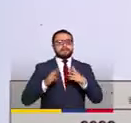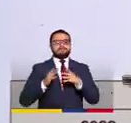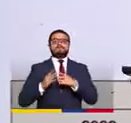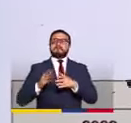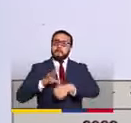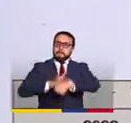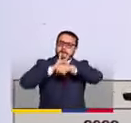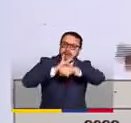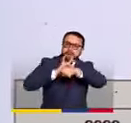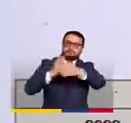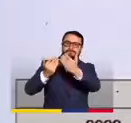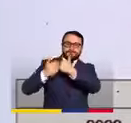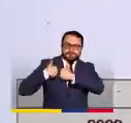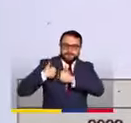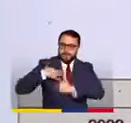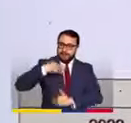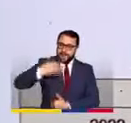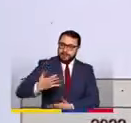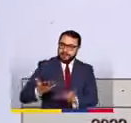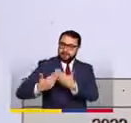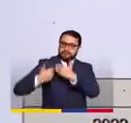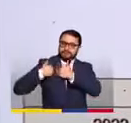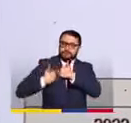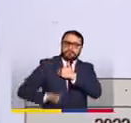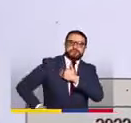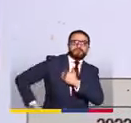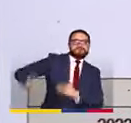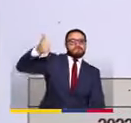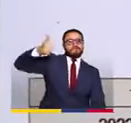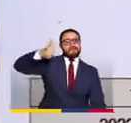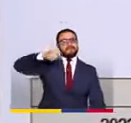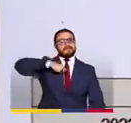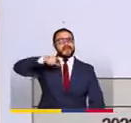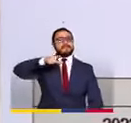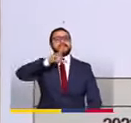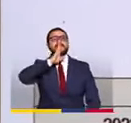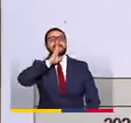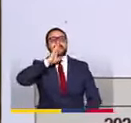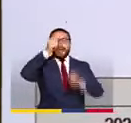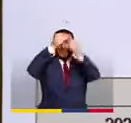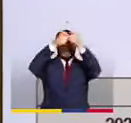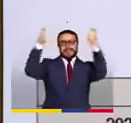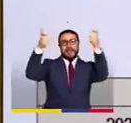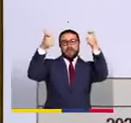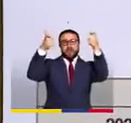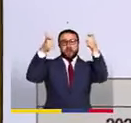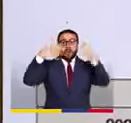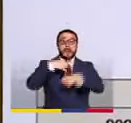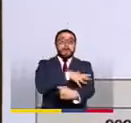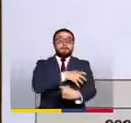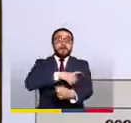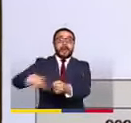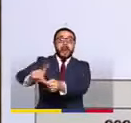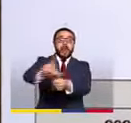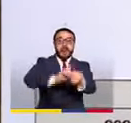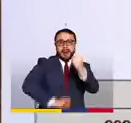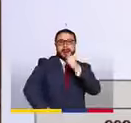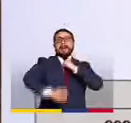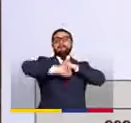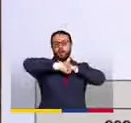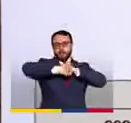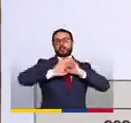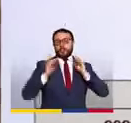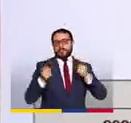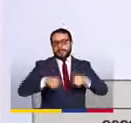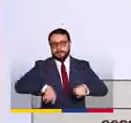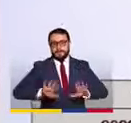médica y ética dirigida por el Estado, con ayuda del poder local. Veamos otro